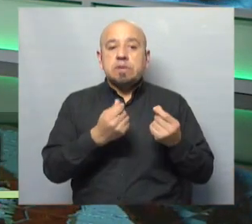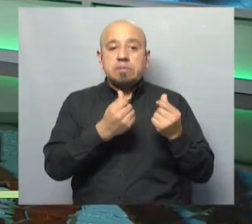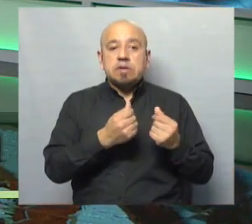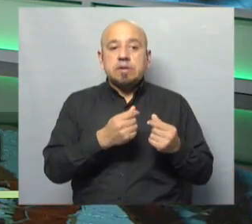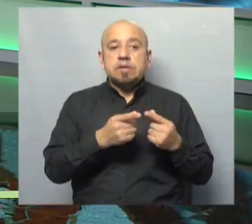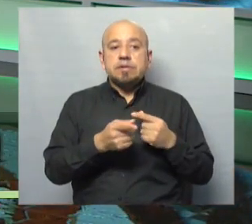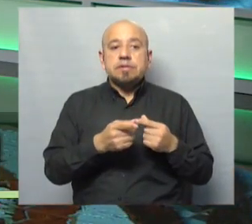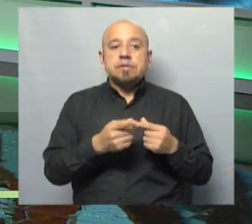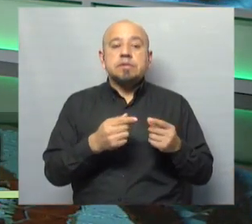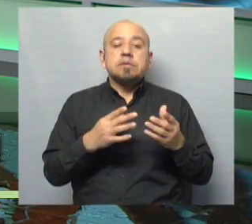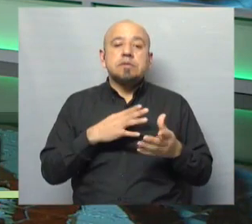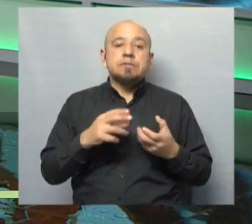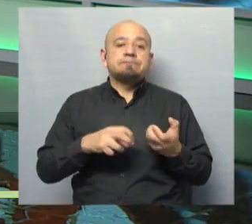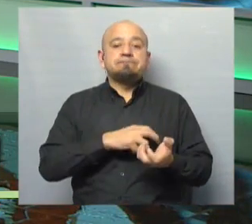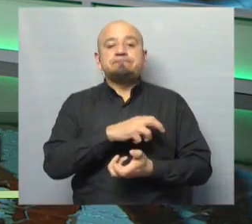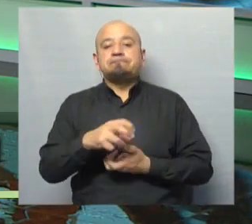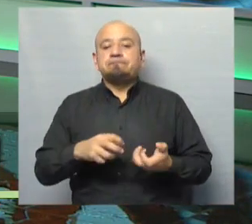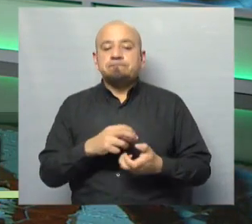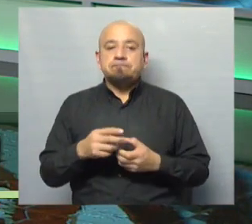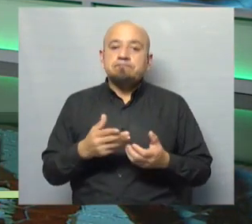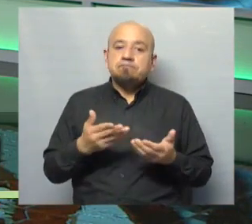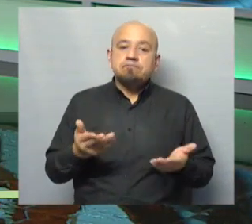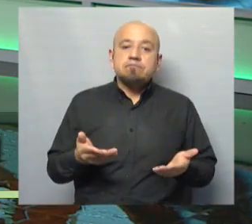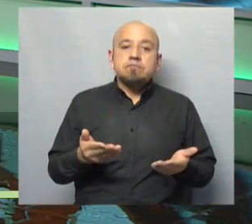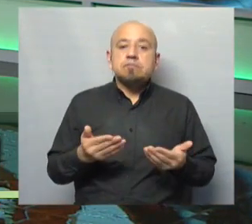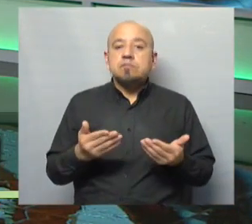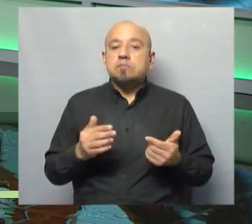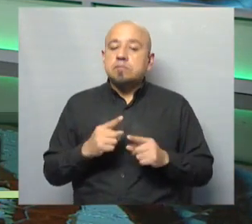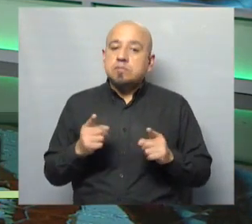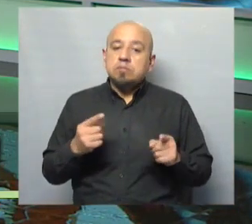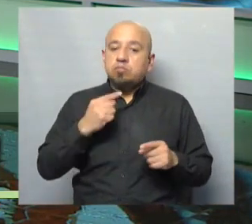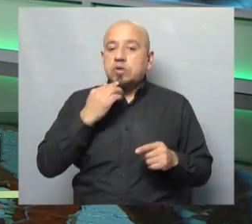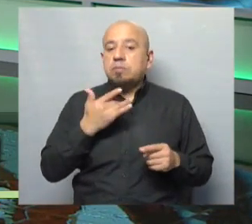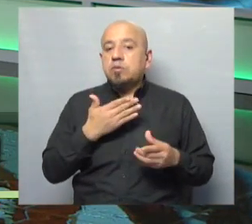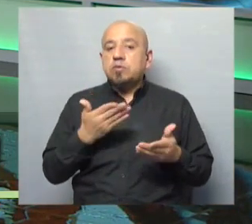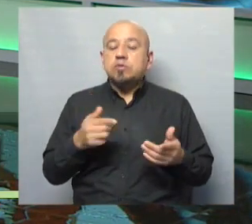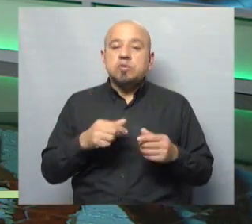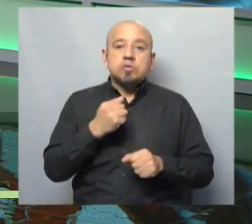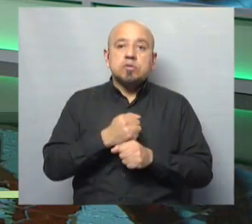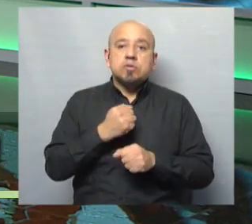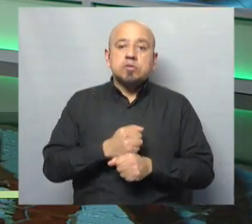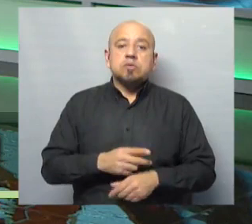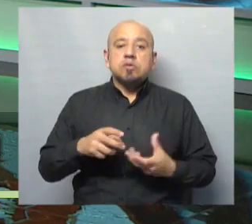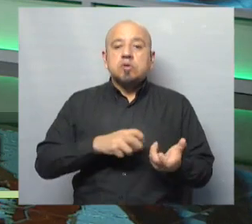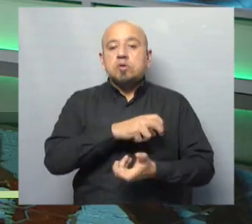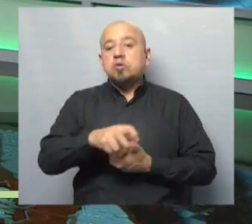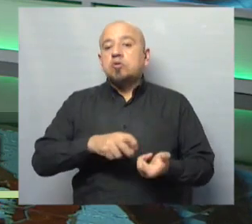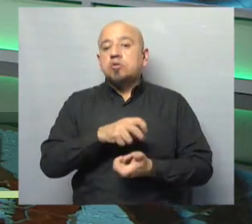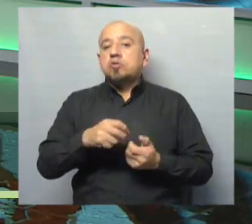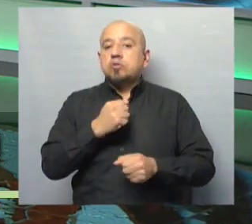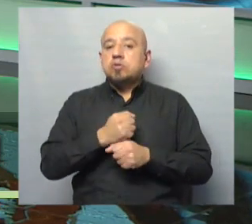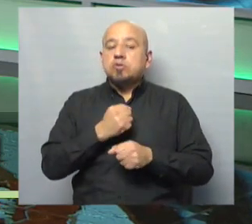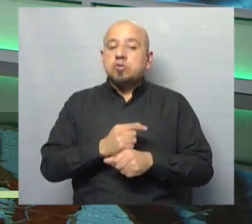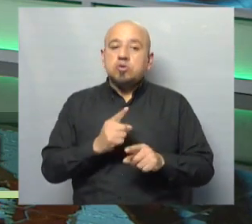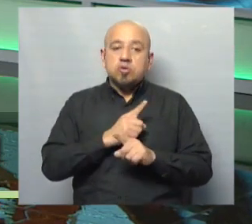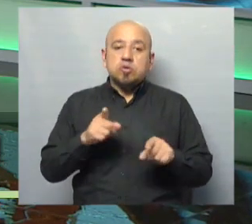elemento de conflictividad que no viene siendo por ejemplo en lo laboral la conflictividad laboral no está haciendo los mismos niveles